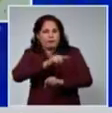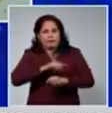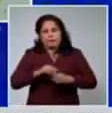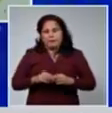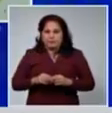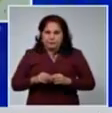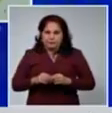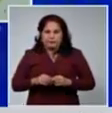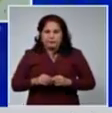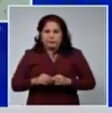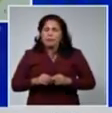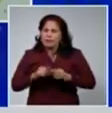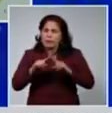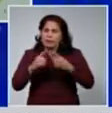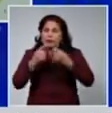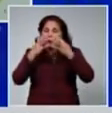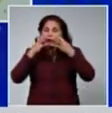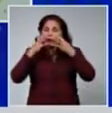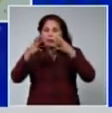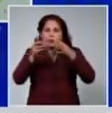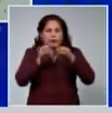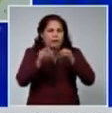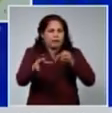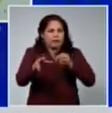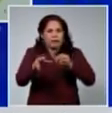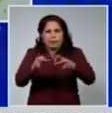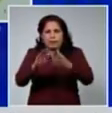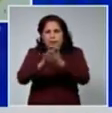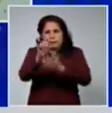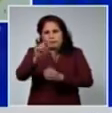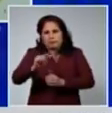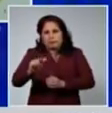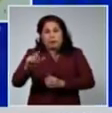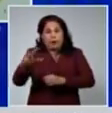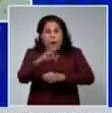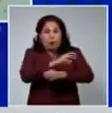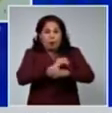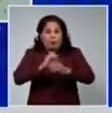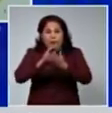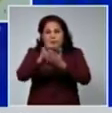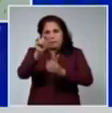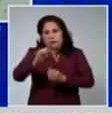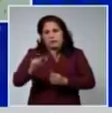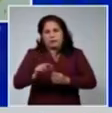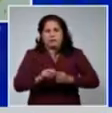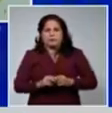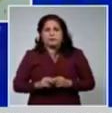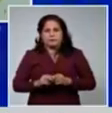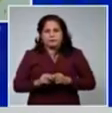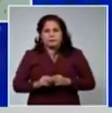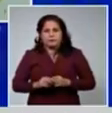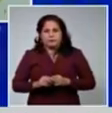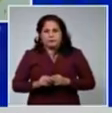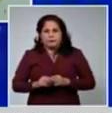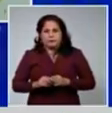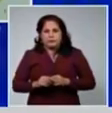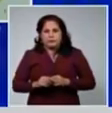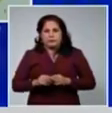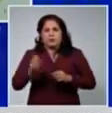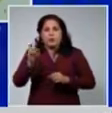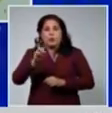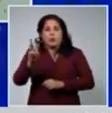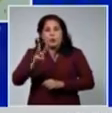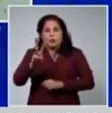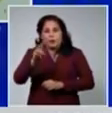y muy importante con una dispersión que abarca sus municipios en viernes 23